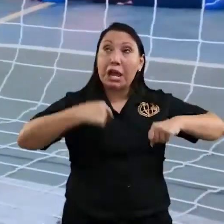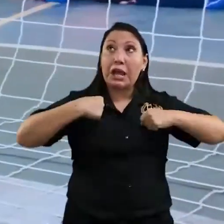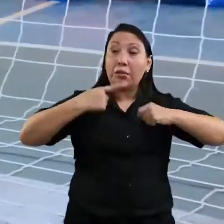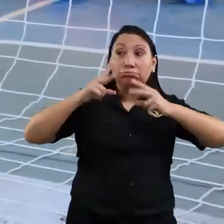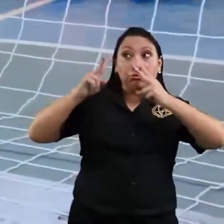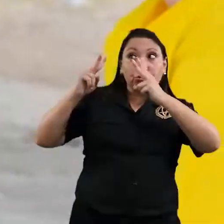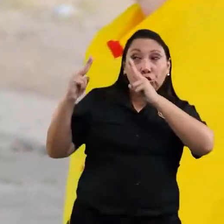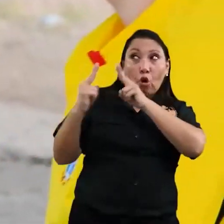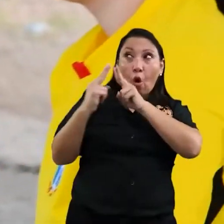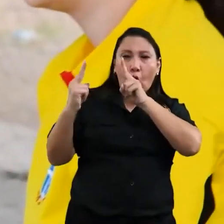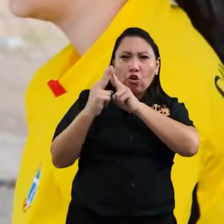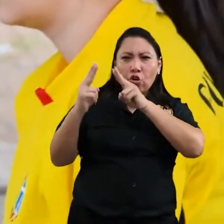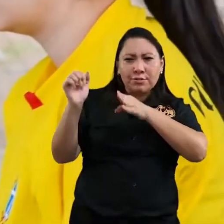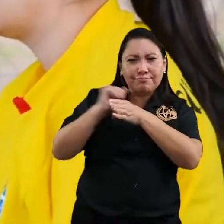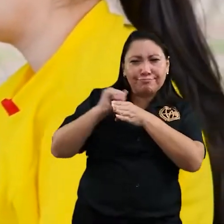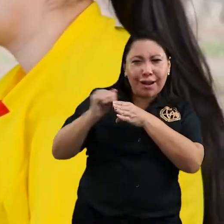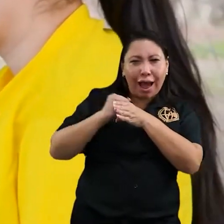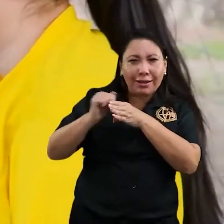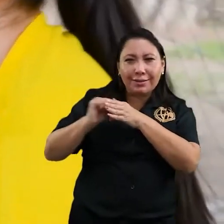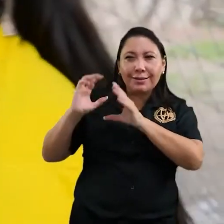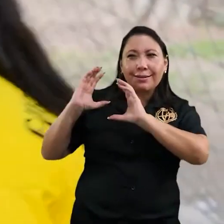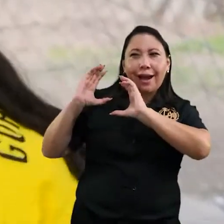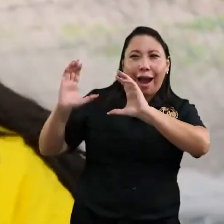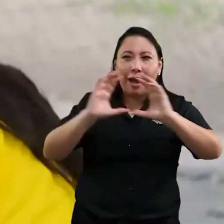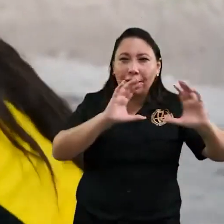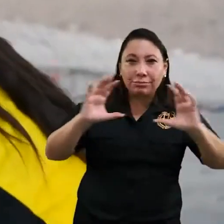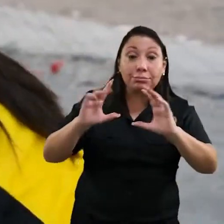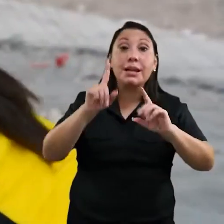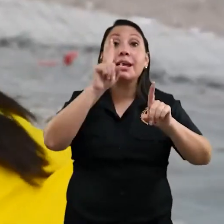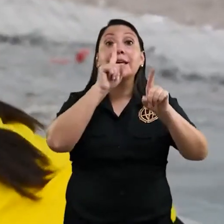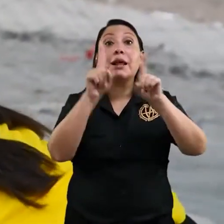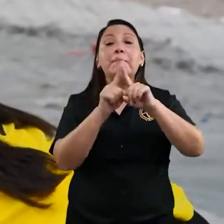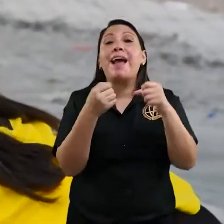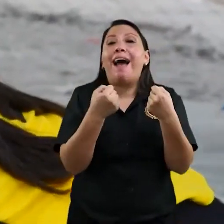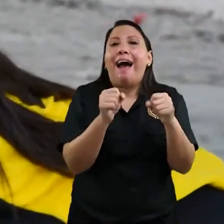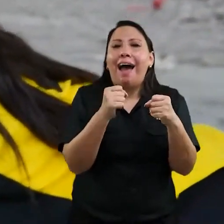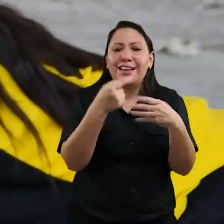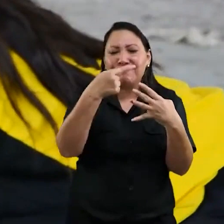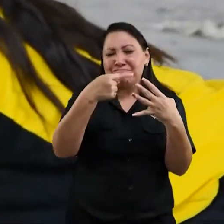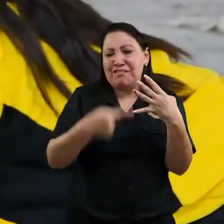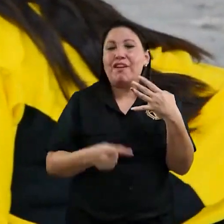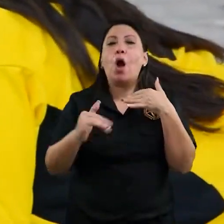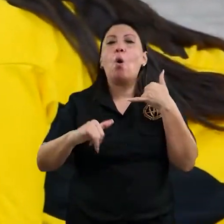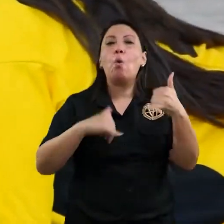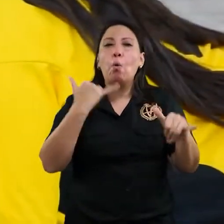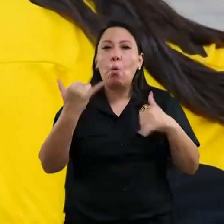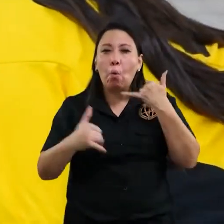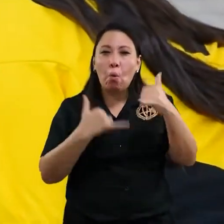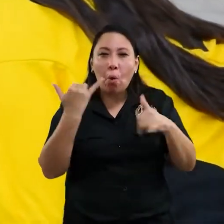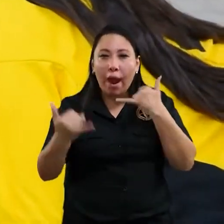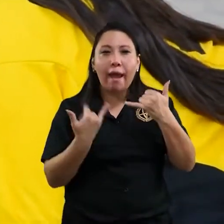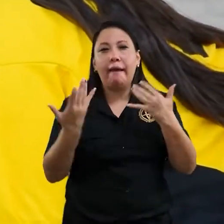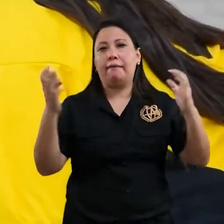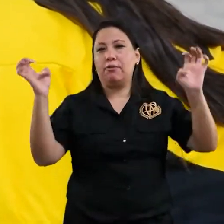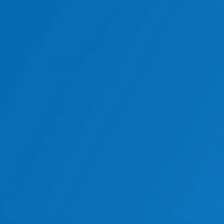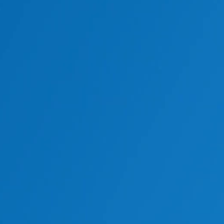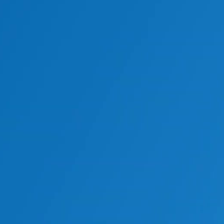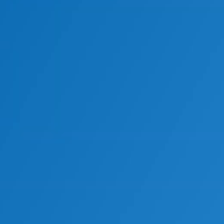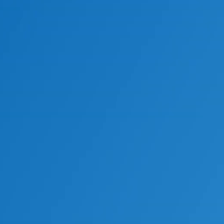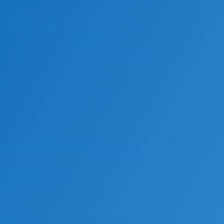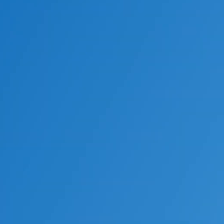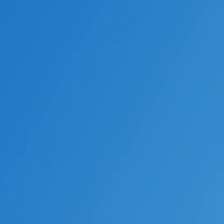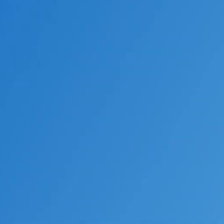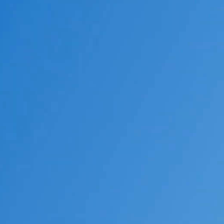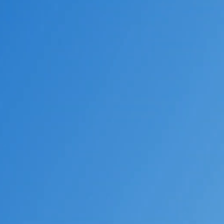contraria este deporte promueve el trabajo en equipo y se disfruta tanto como en entretenimiento como en competencia